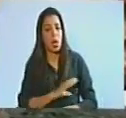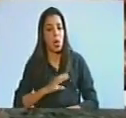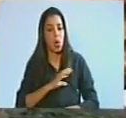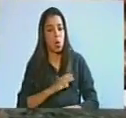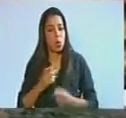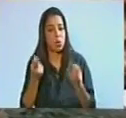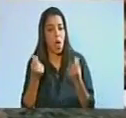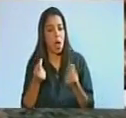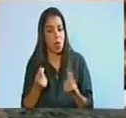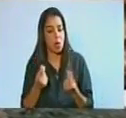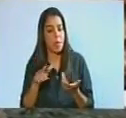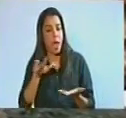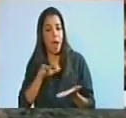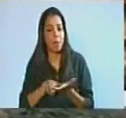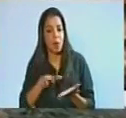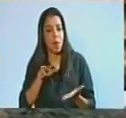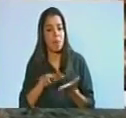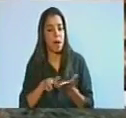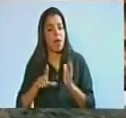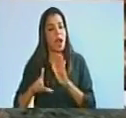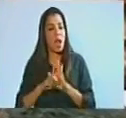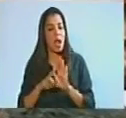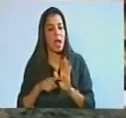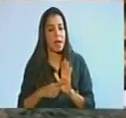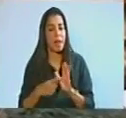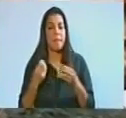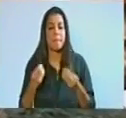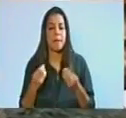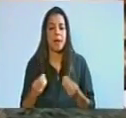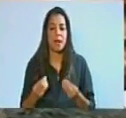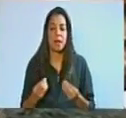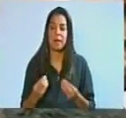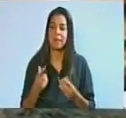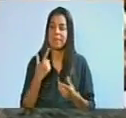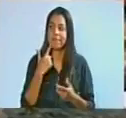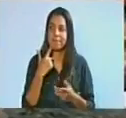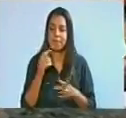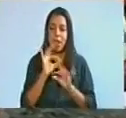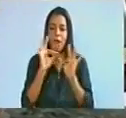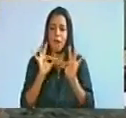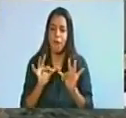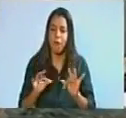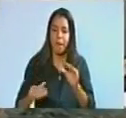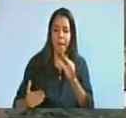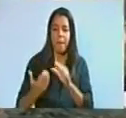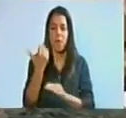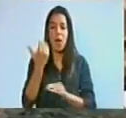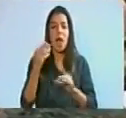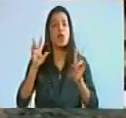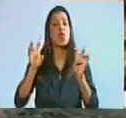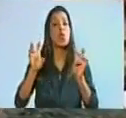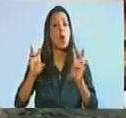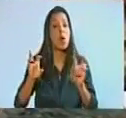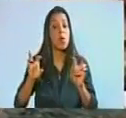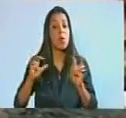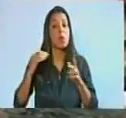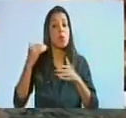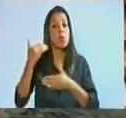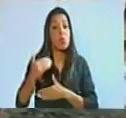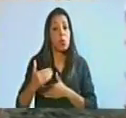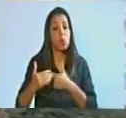Economía van y están definiendo un nuevo modelo económico. Una a